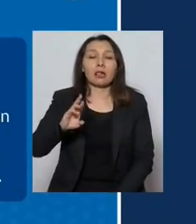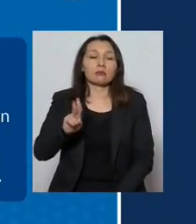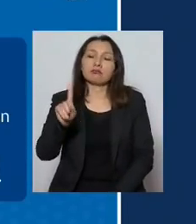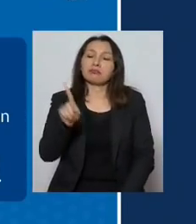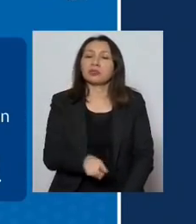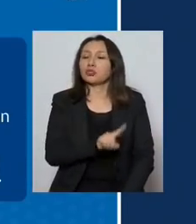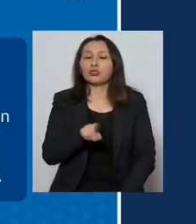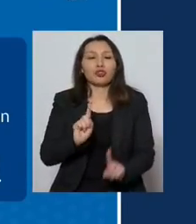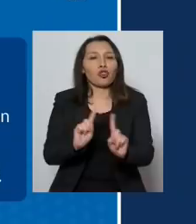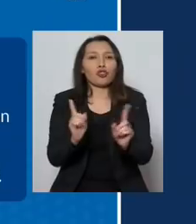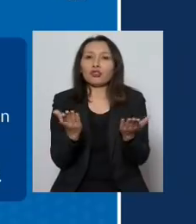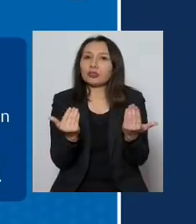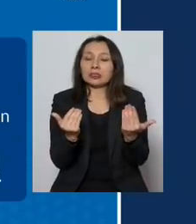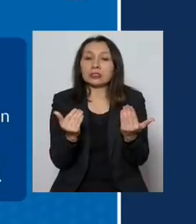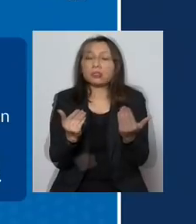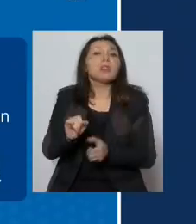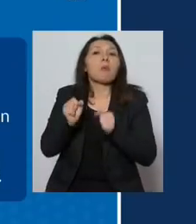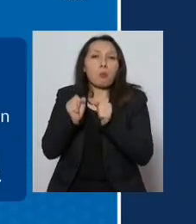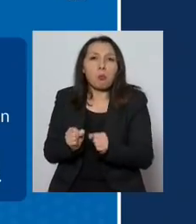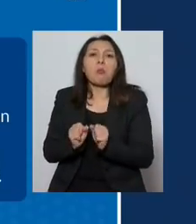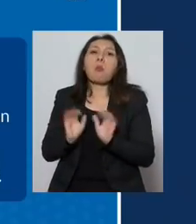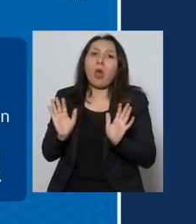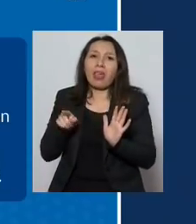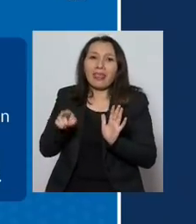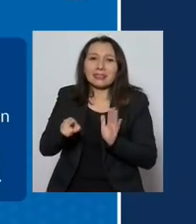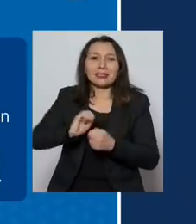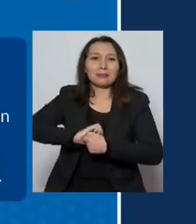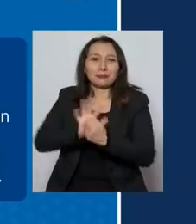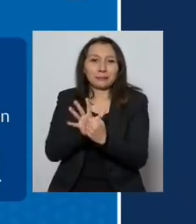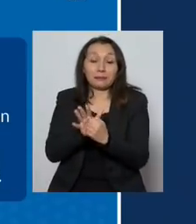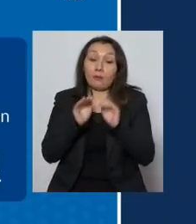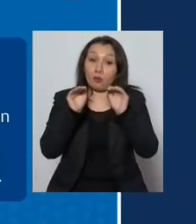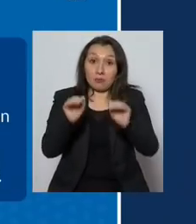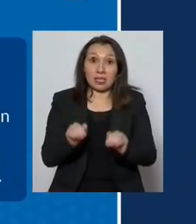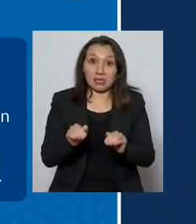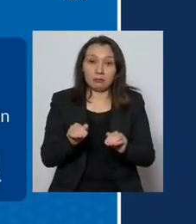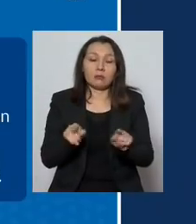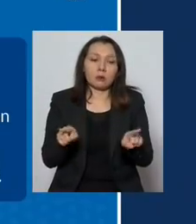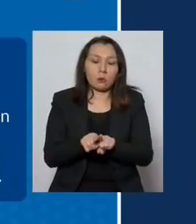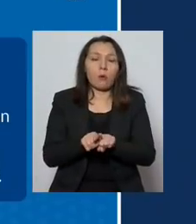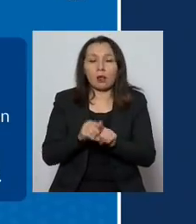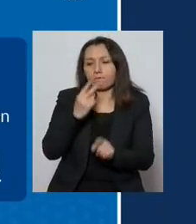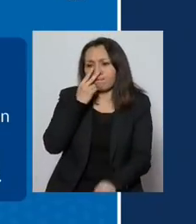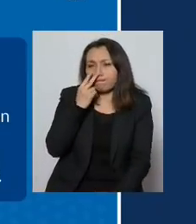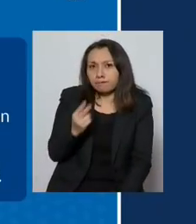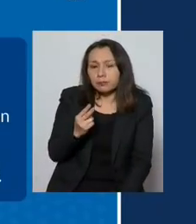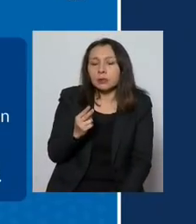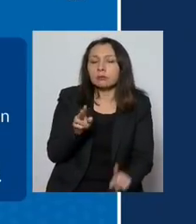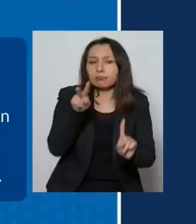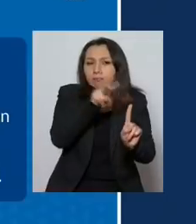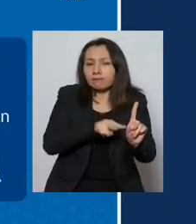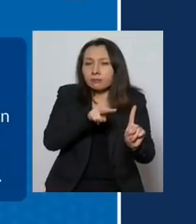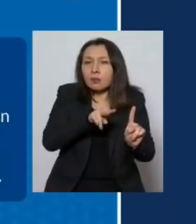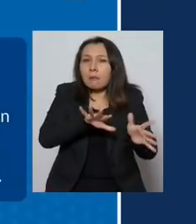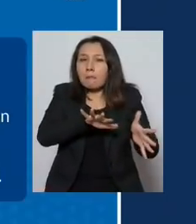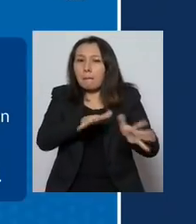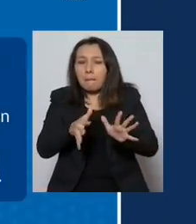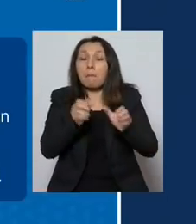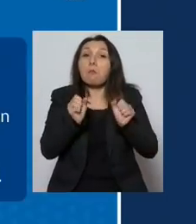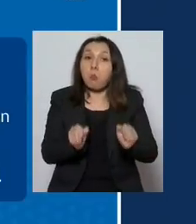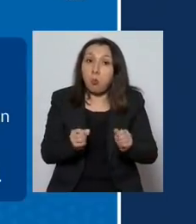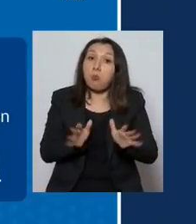no es necesario ni exigible. Asimismo, se va a considerar como caso